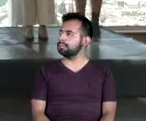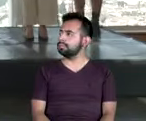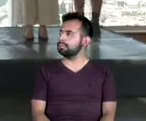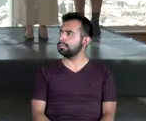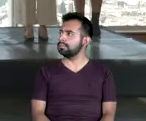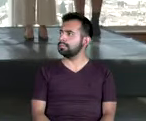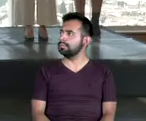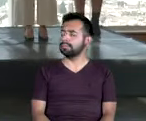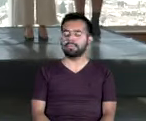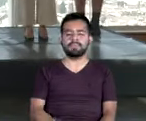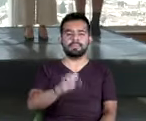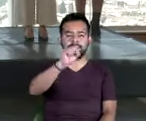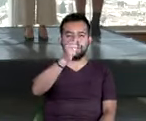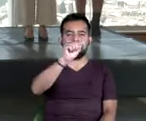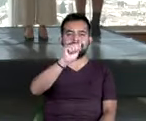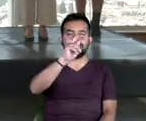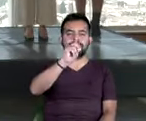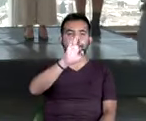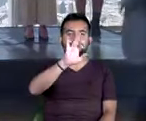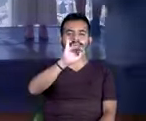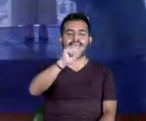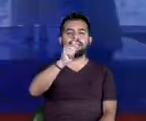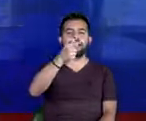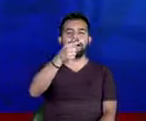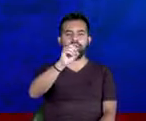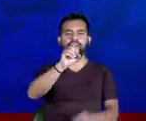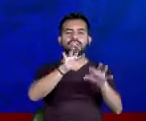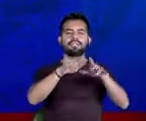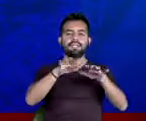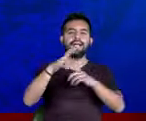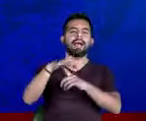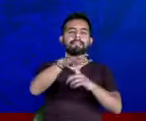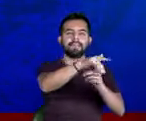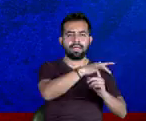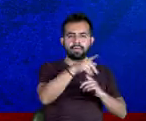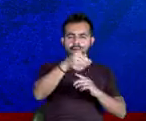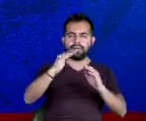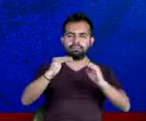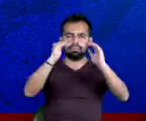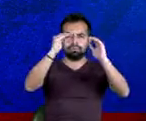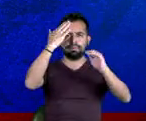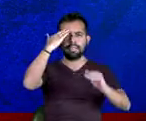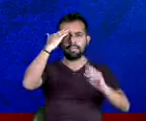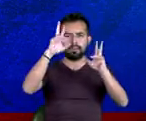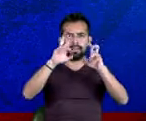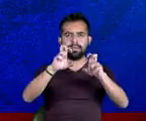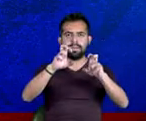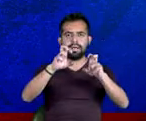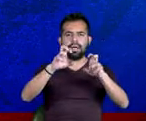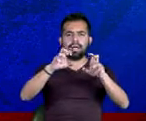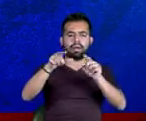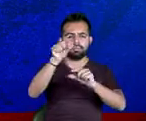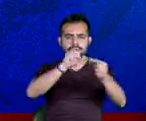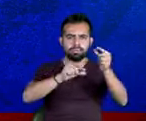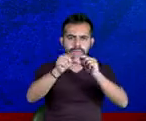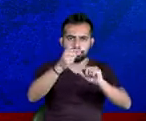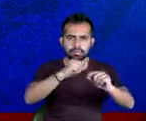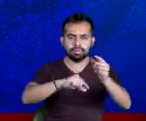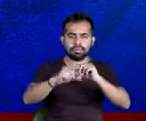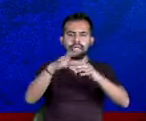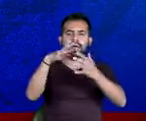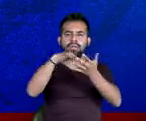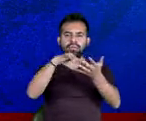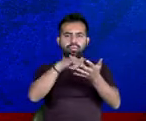Santiago Sandoval estará acompañándonos en la Secretaría de Ambiente. Él es en máster en Economía Ecológica. Sus estudios de posgrado los hizo en la Universidad